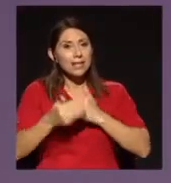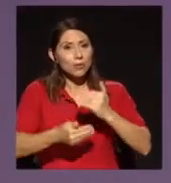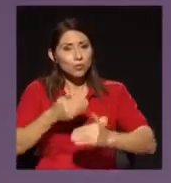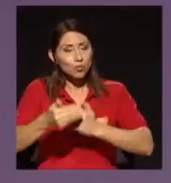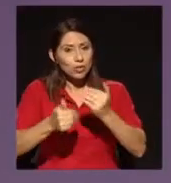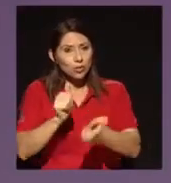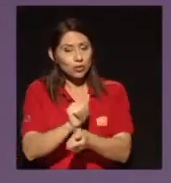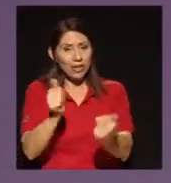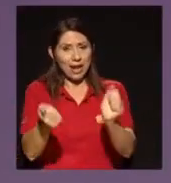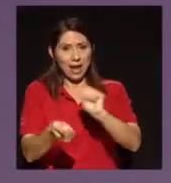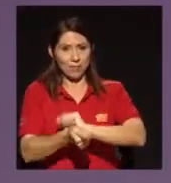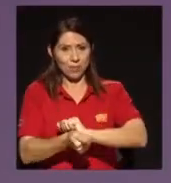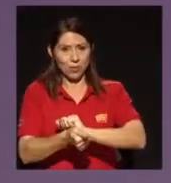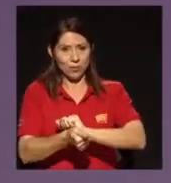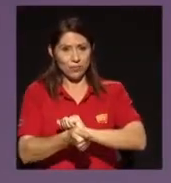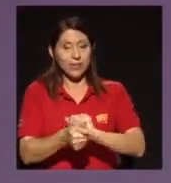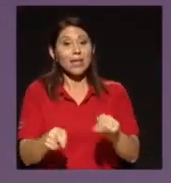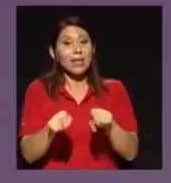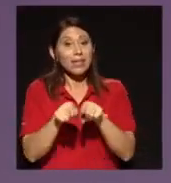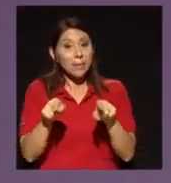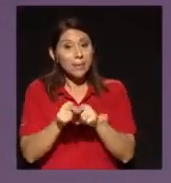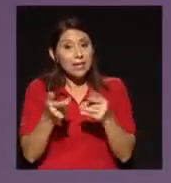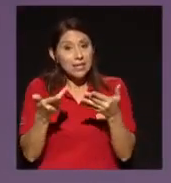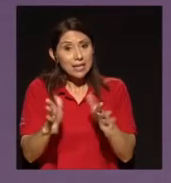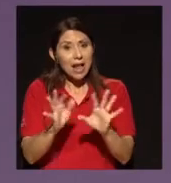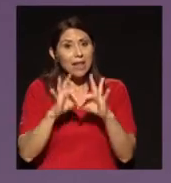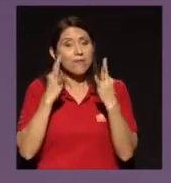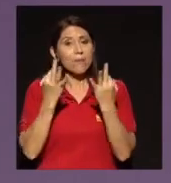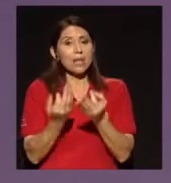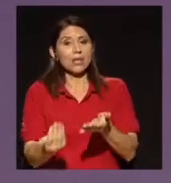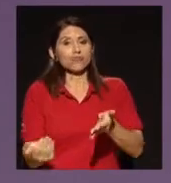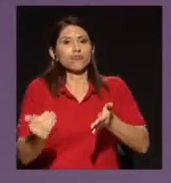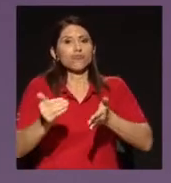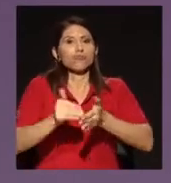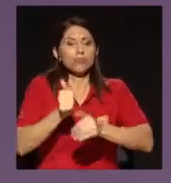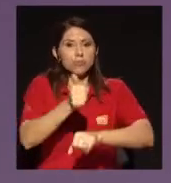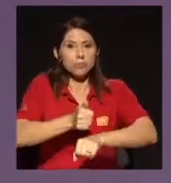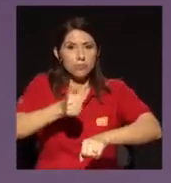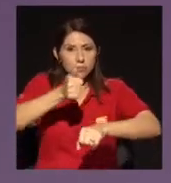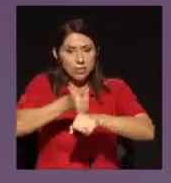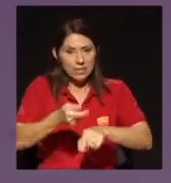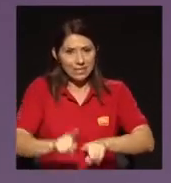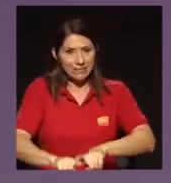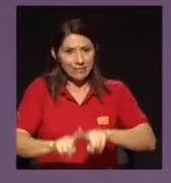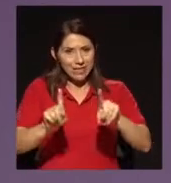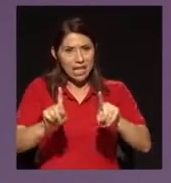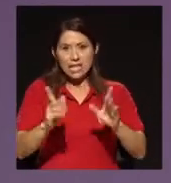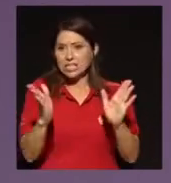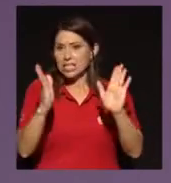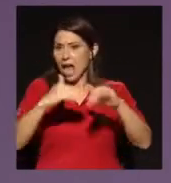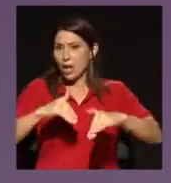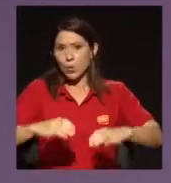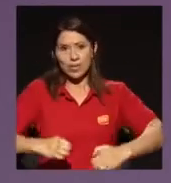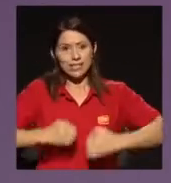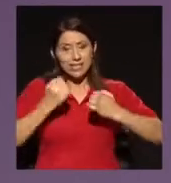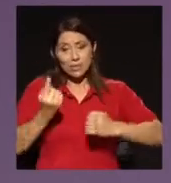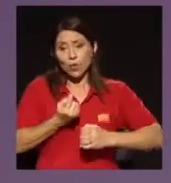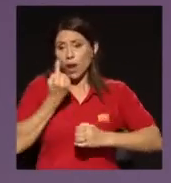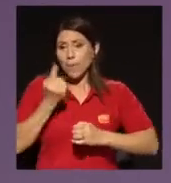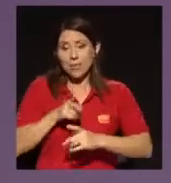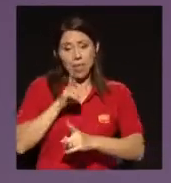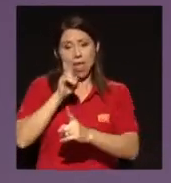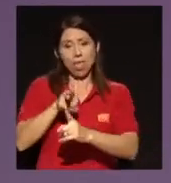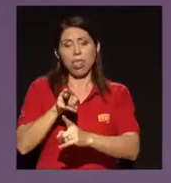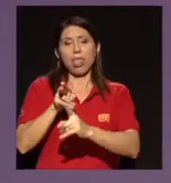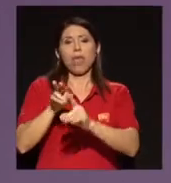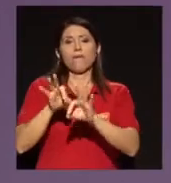de la recomposición que se empieza a dar en la familia, en donde ya no existe solo esta familia tradicional,